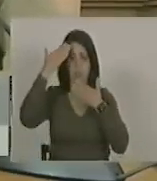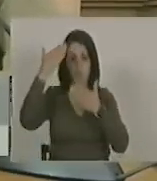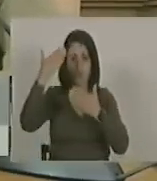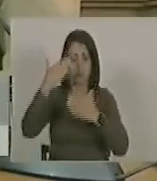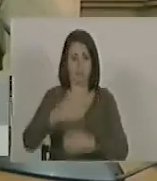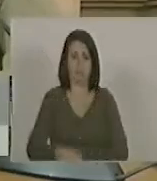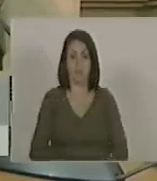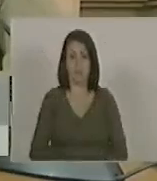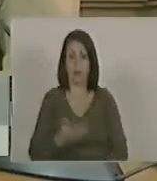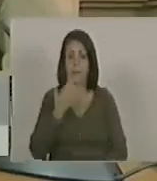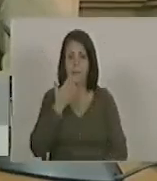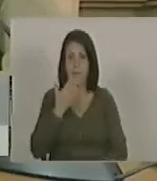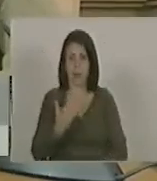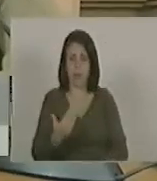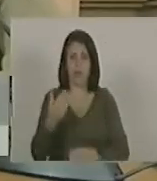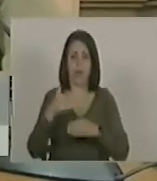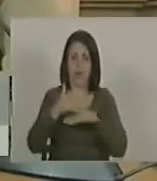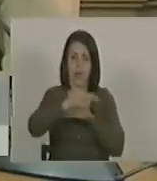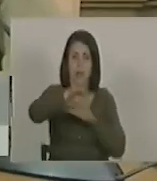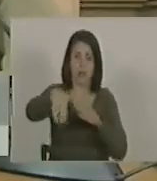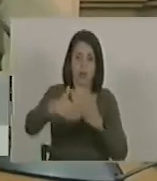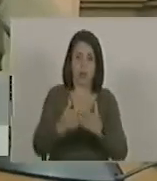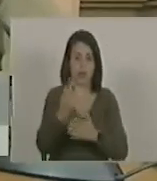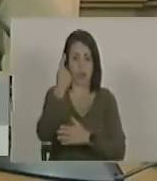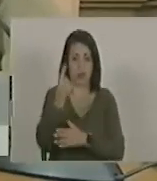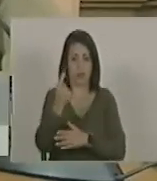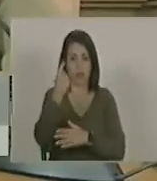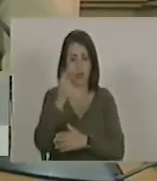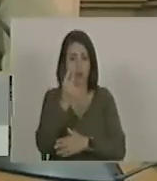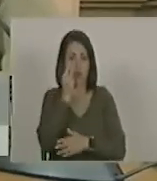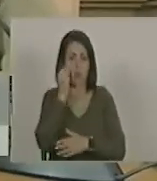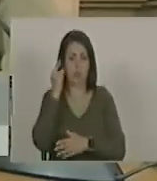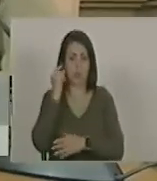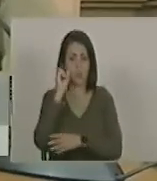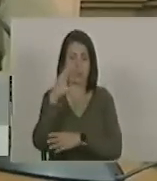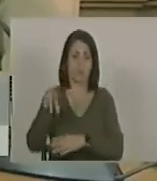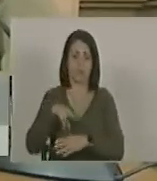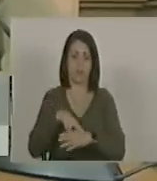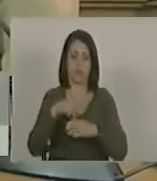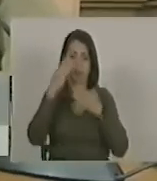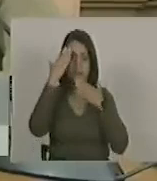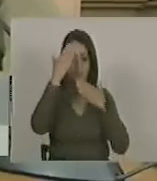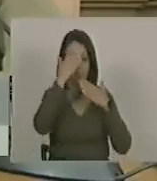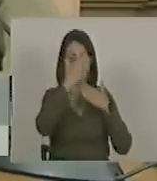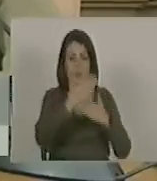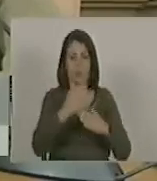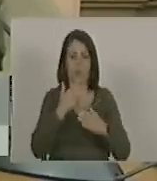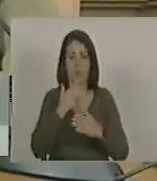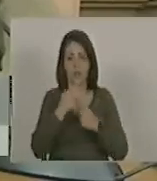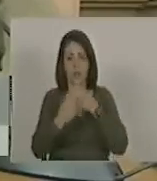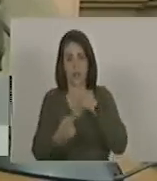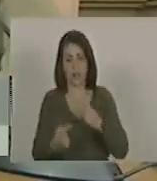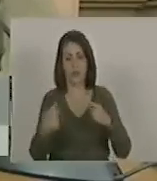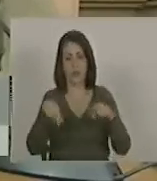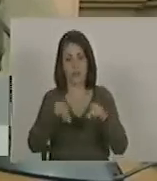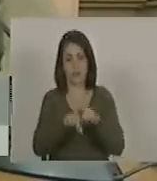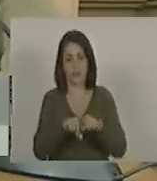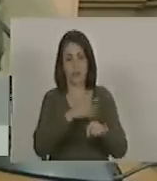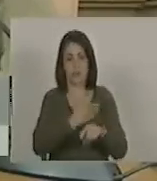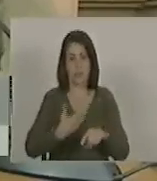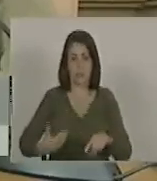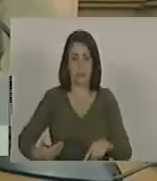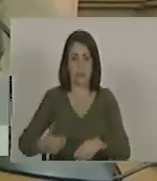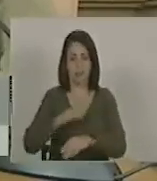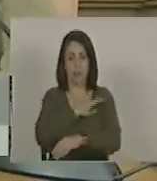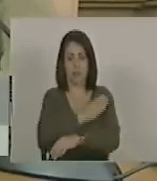saludo, que pido haga extensivo a todos los diputados y diputadas de la Asamblea Nacional. Me dirijo a usted en su calidad de presidente